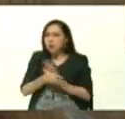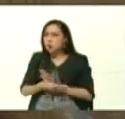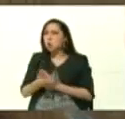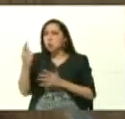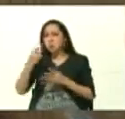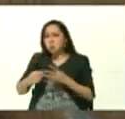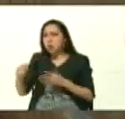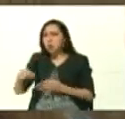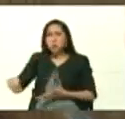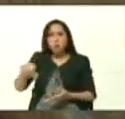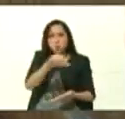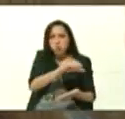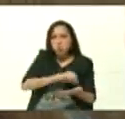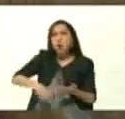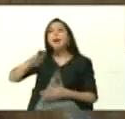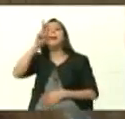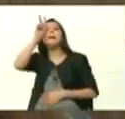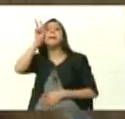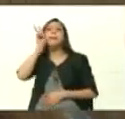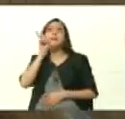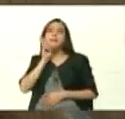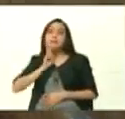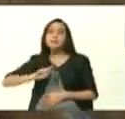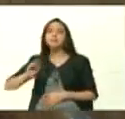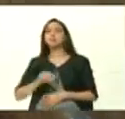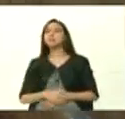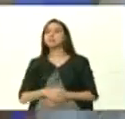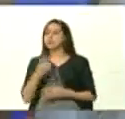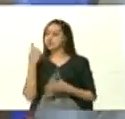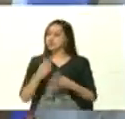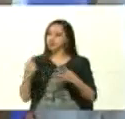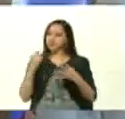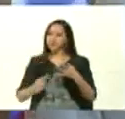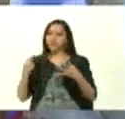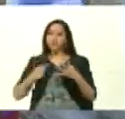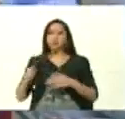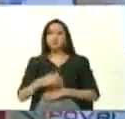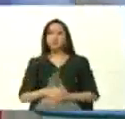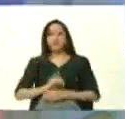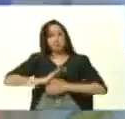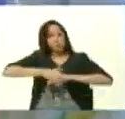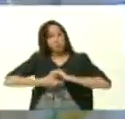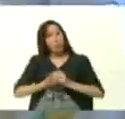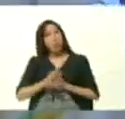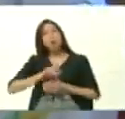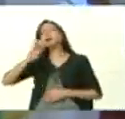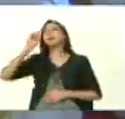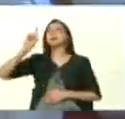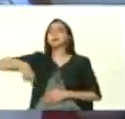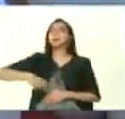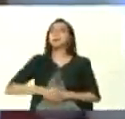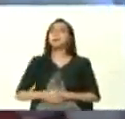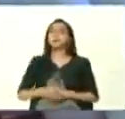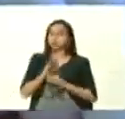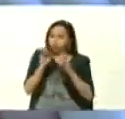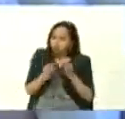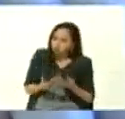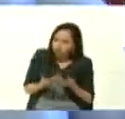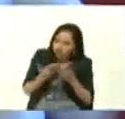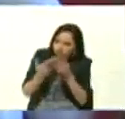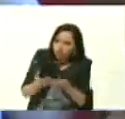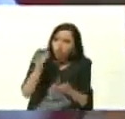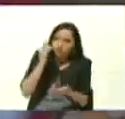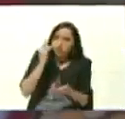cloro, desinfectante, desengrasante y antibacterial. Ahí le tenemos un pequeño obsequio para usted